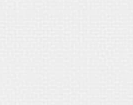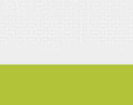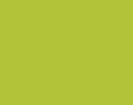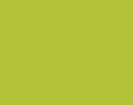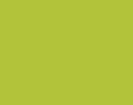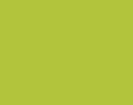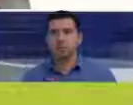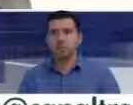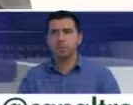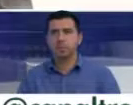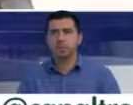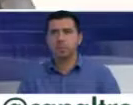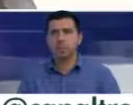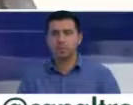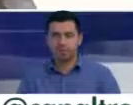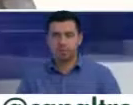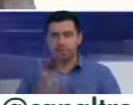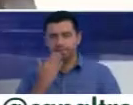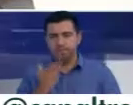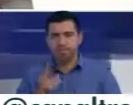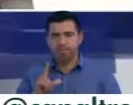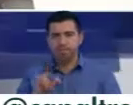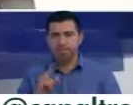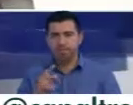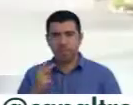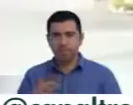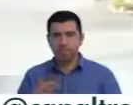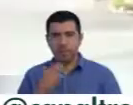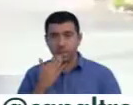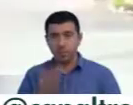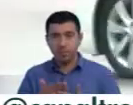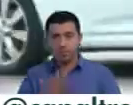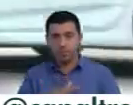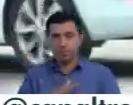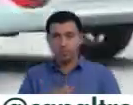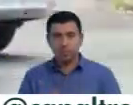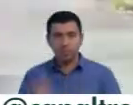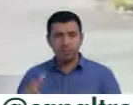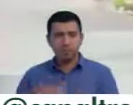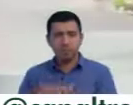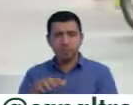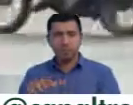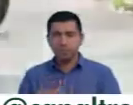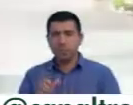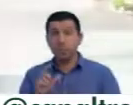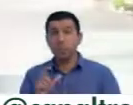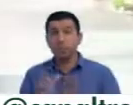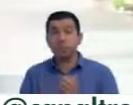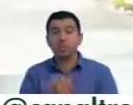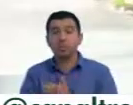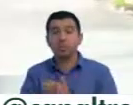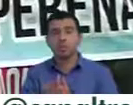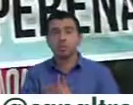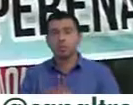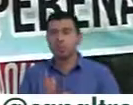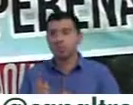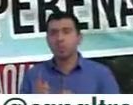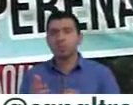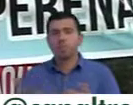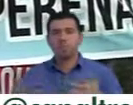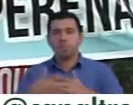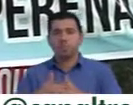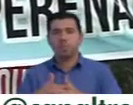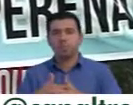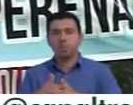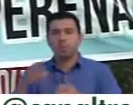canaltro.com. Gracias, Lizeth. Muy buenas tardes. Continúa la polémica en la ciudad de Cúcuta por la fusión de los colegios. Hoy iniciaron